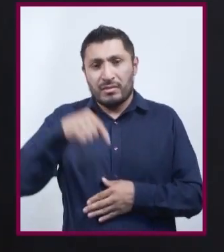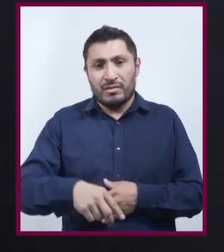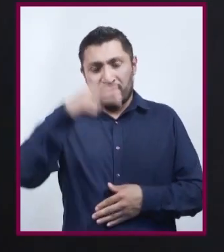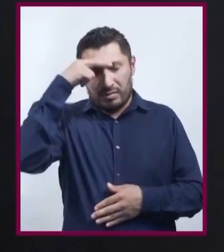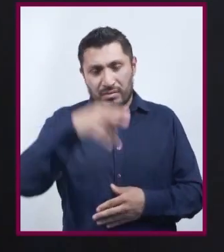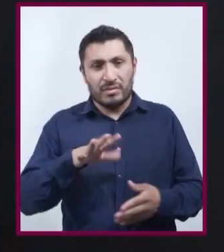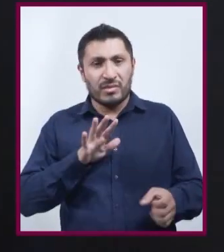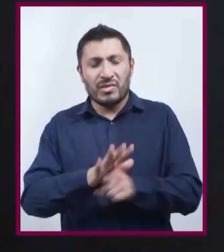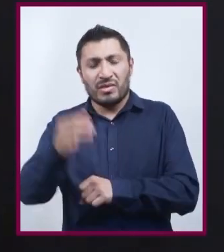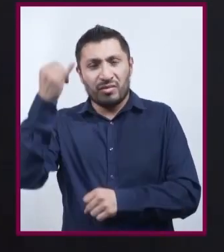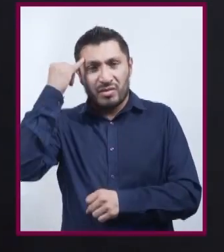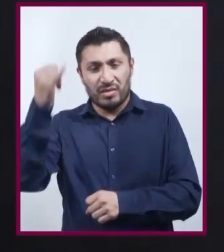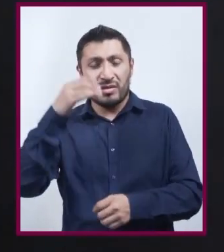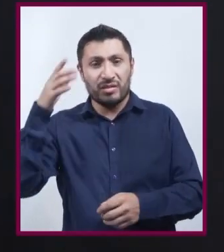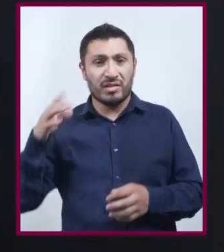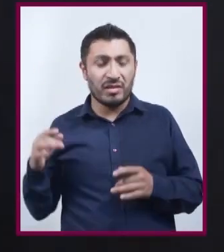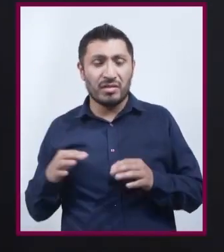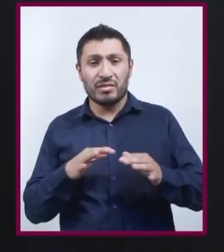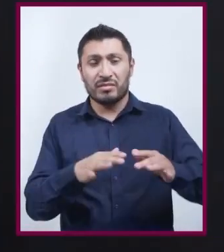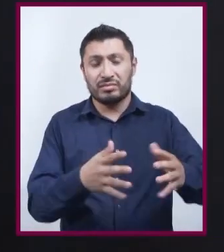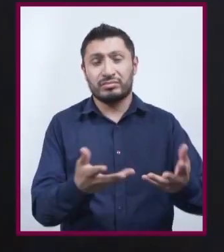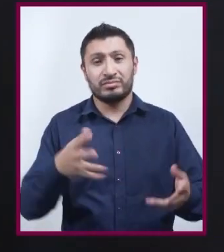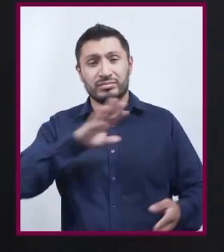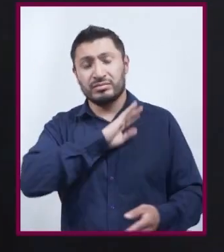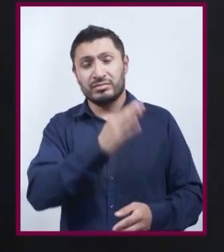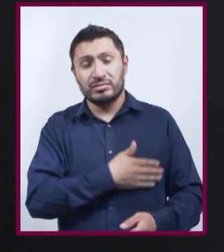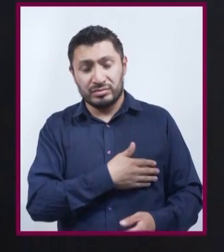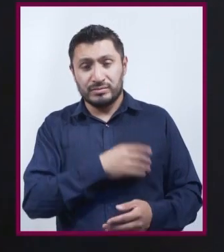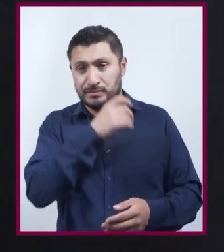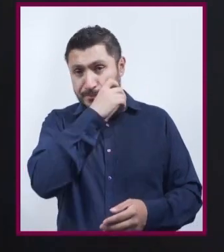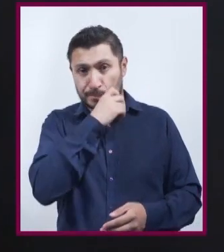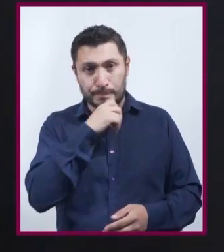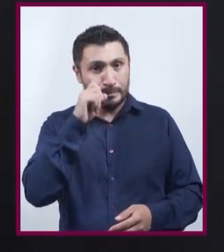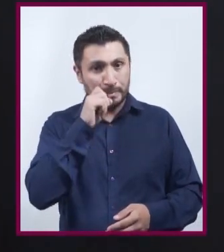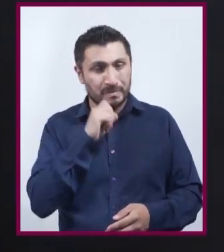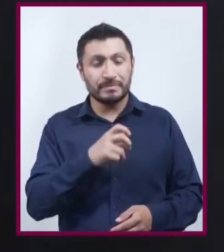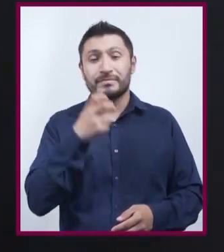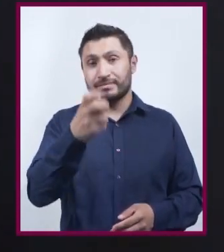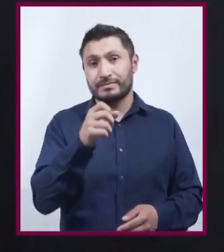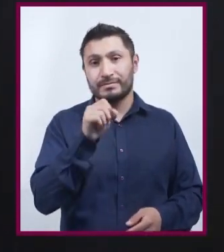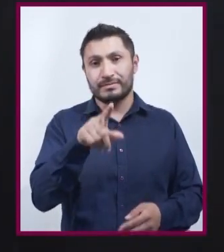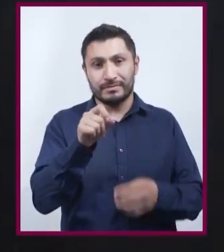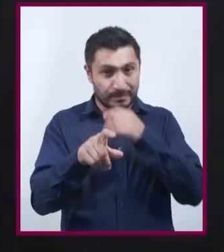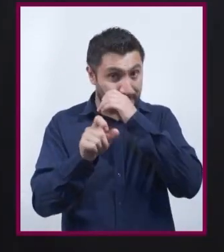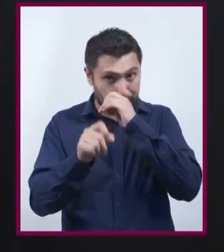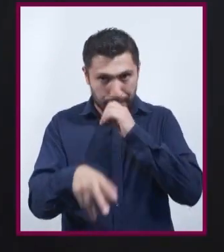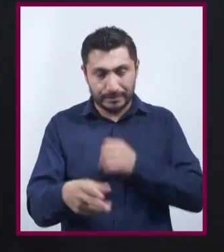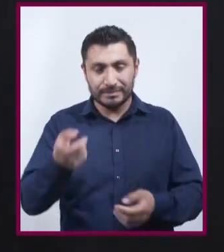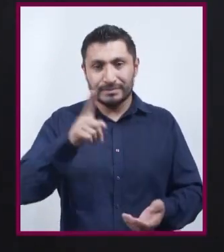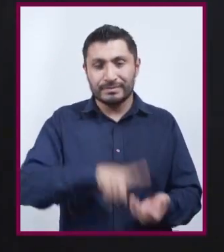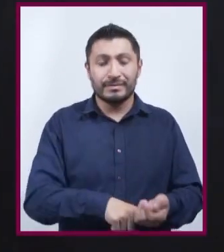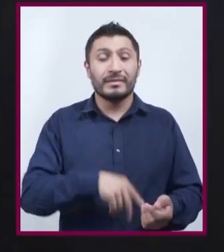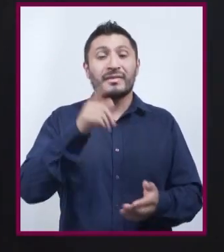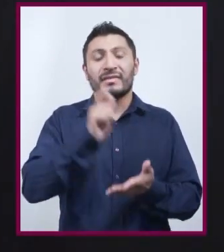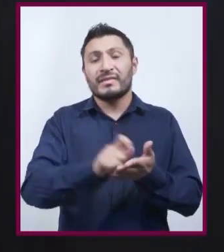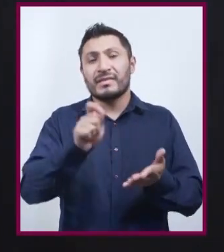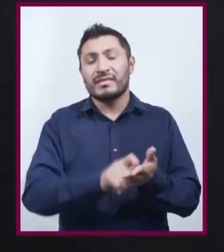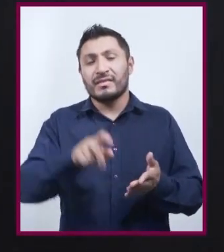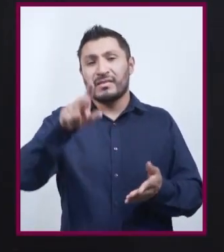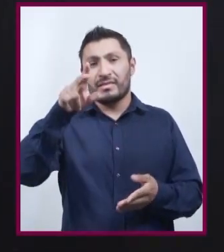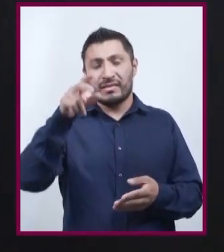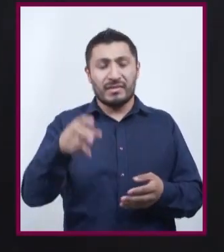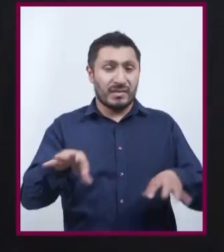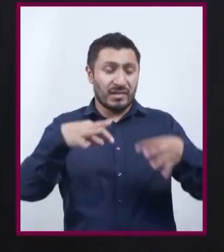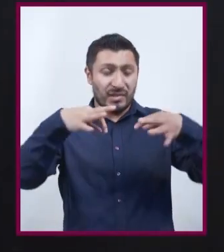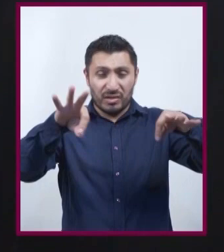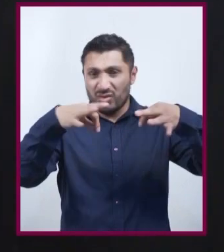es la visión de la conquista española en México desde la perspectiva de los pueblos originarios, por ejemplo? Y esto también es aplicable a